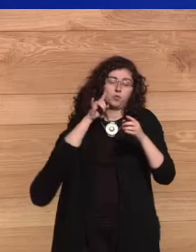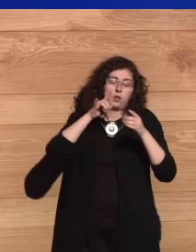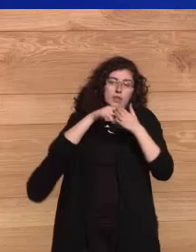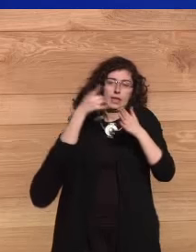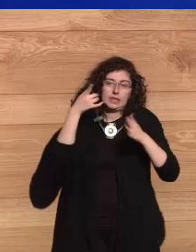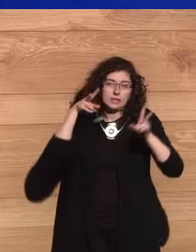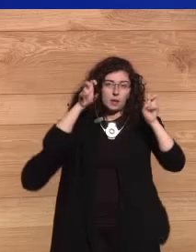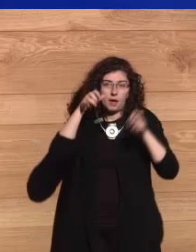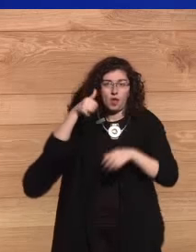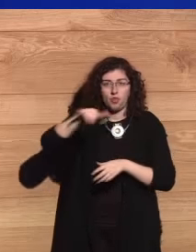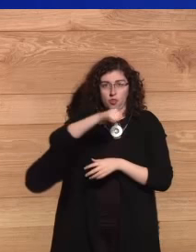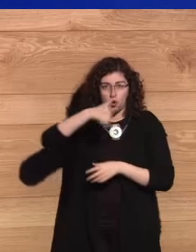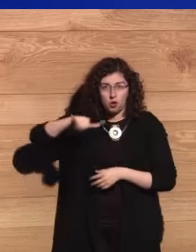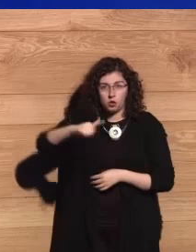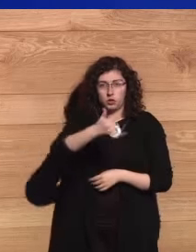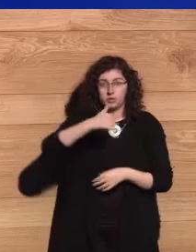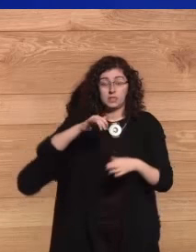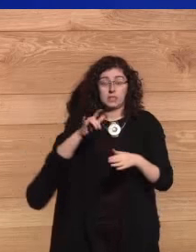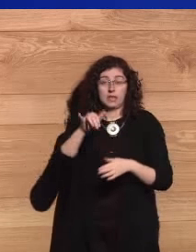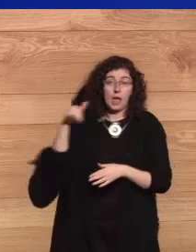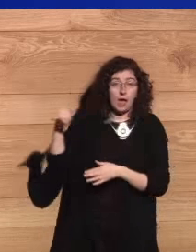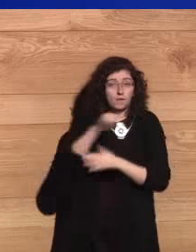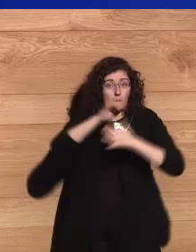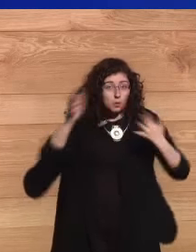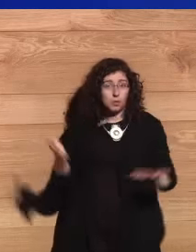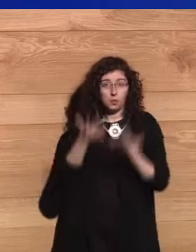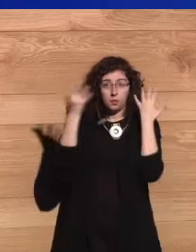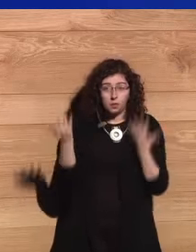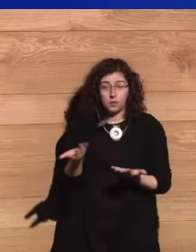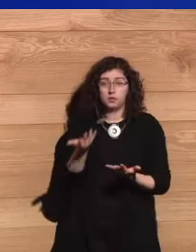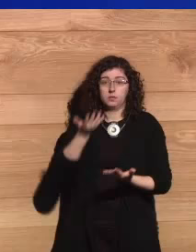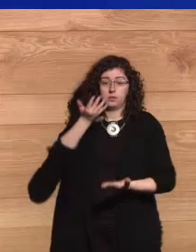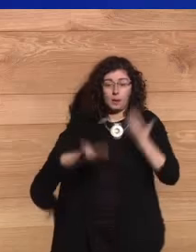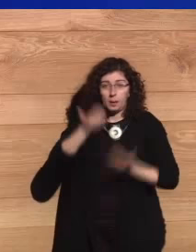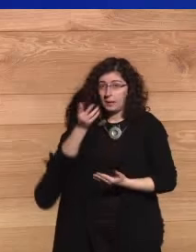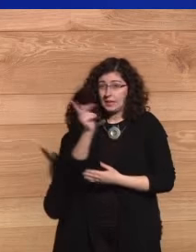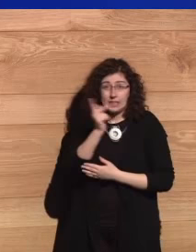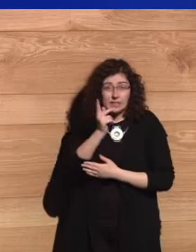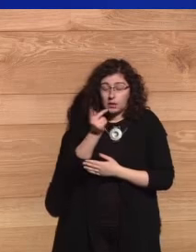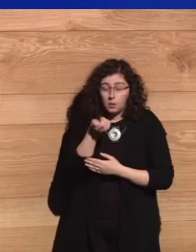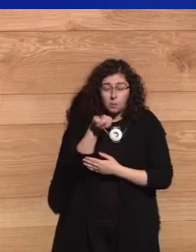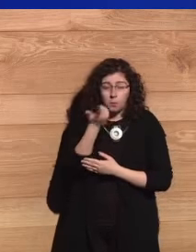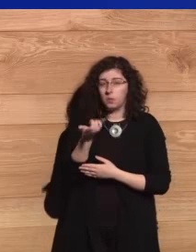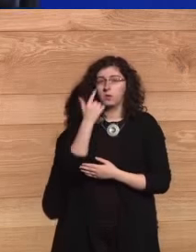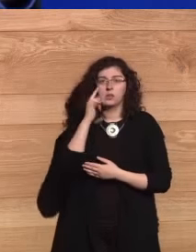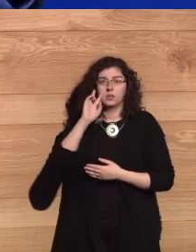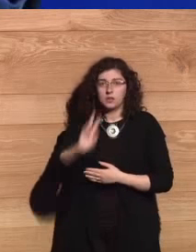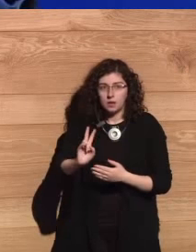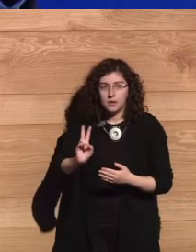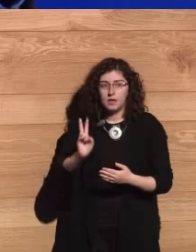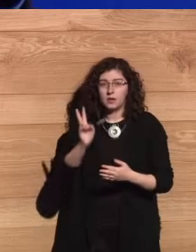permiten aviones ultraligeros, que pesan unos pocos kilos, a veces menos. Se pueden imaginar aparatos